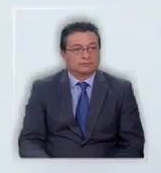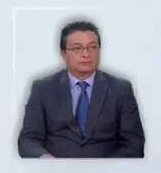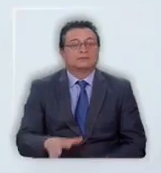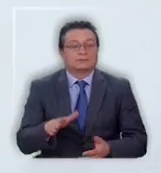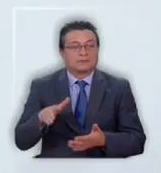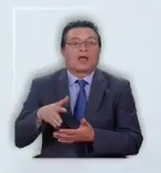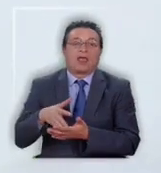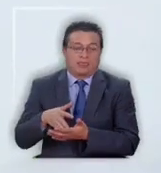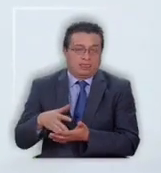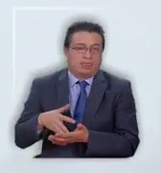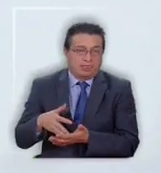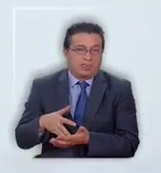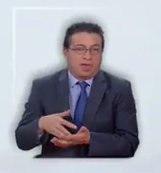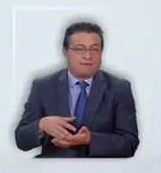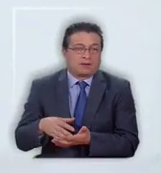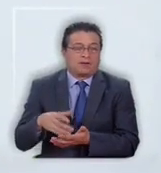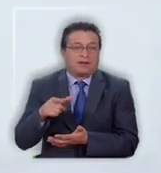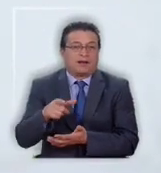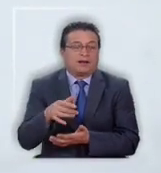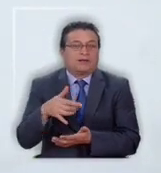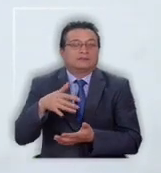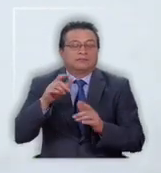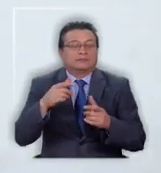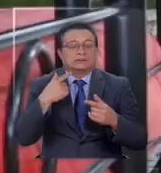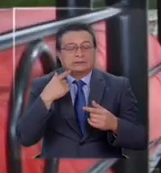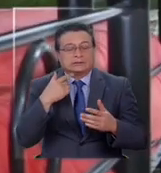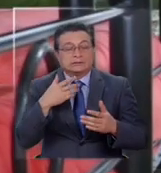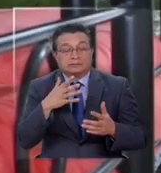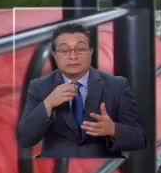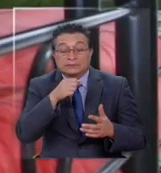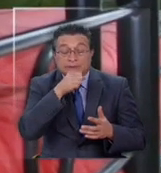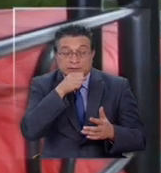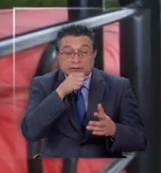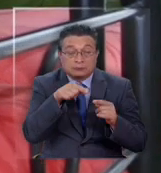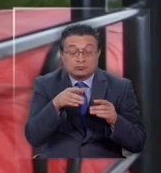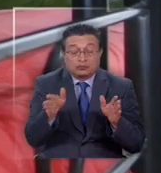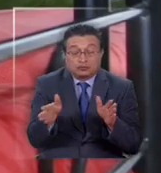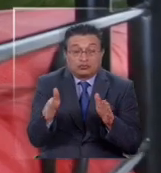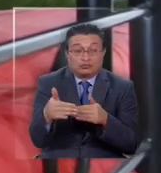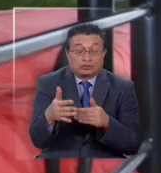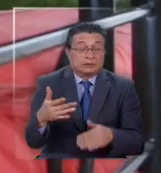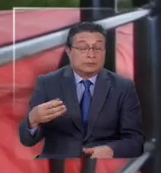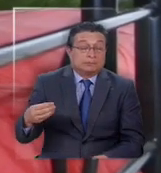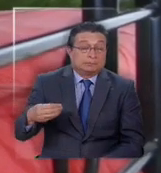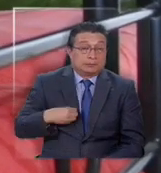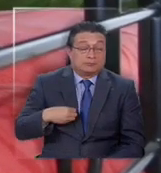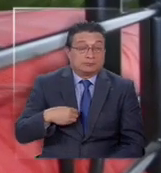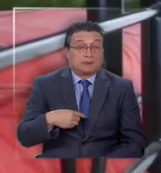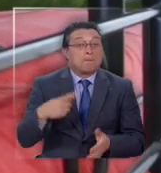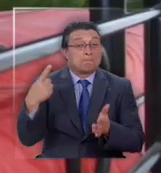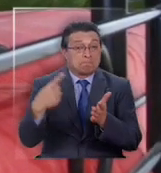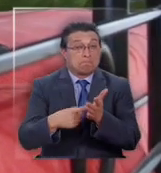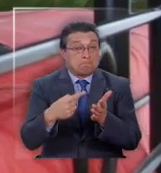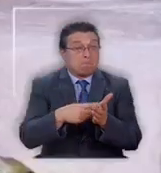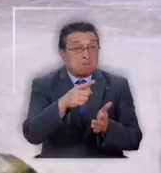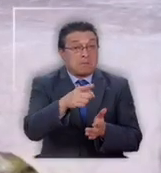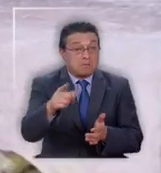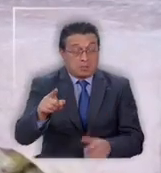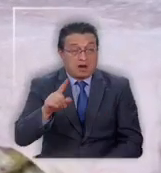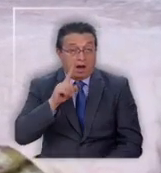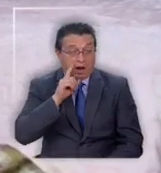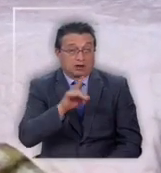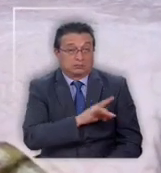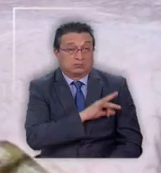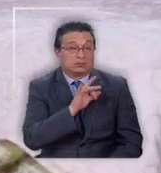fragilidad, carencia y vulnerabilidad en un reducido espacio. Es desolador decirlo, pero son miles los que viven así en nuestro